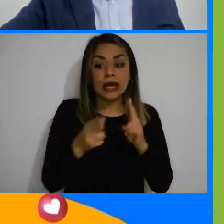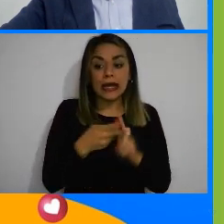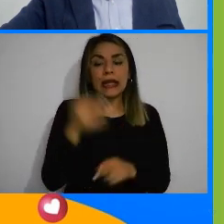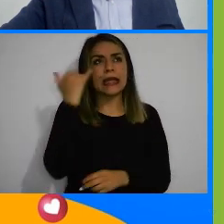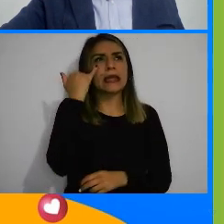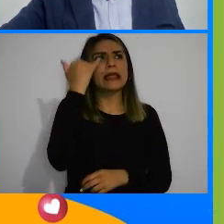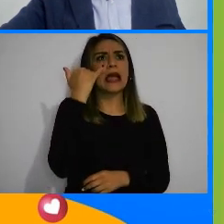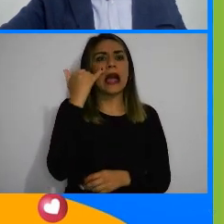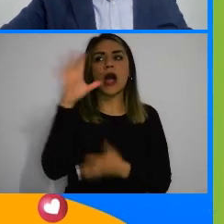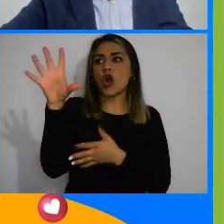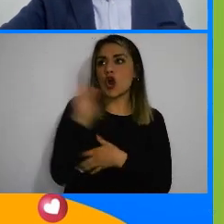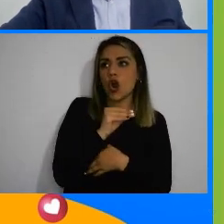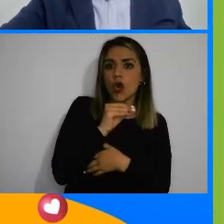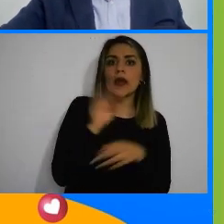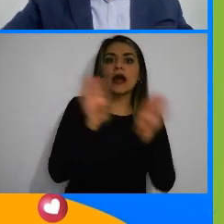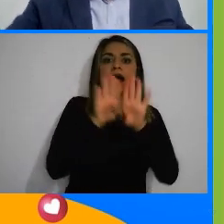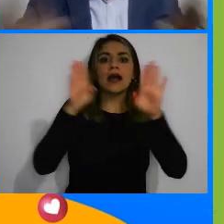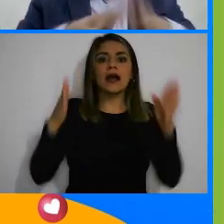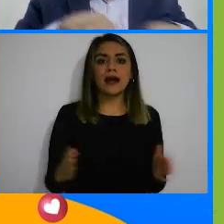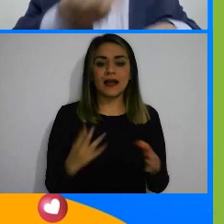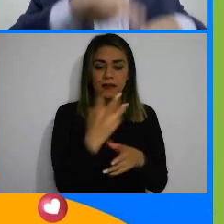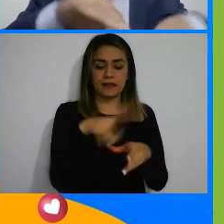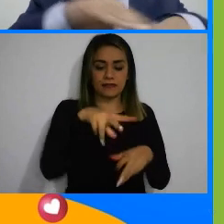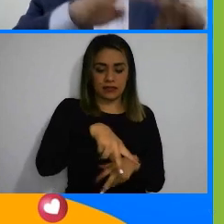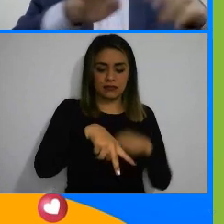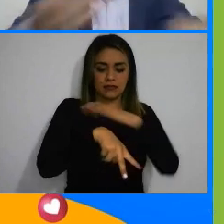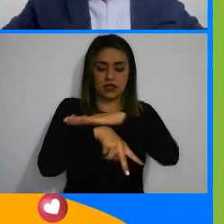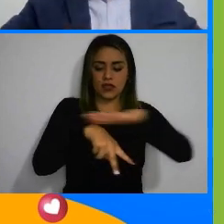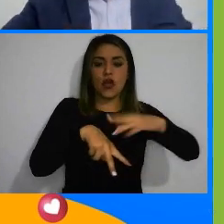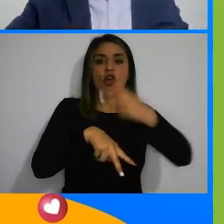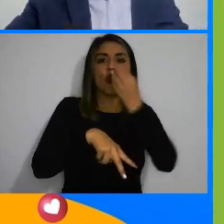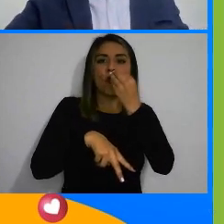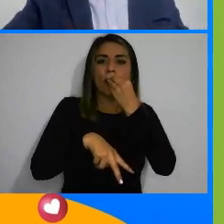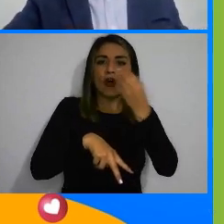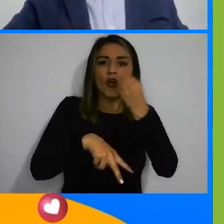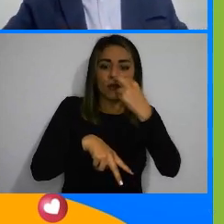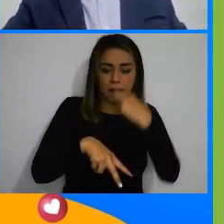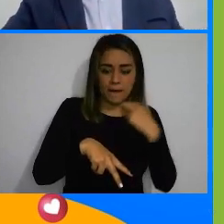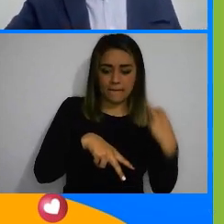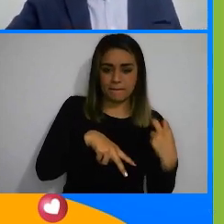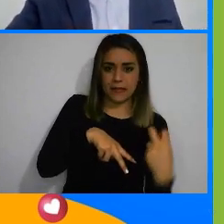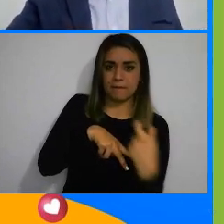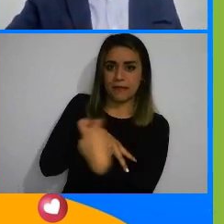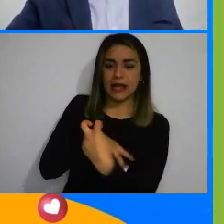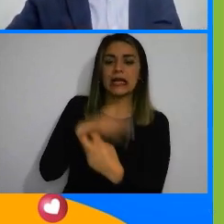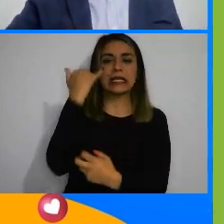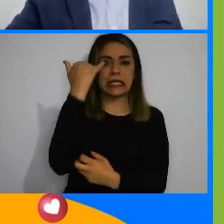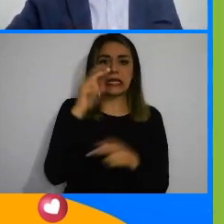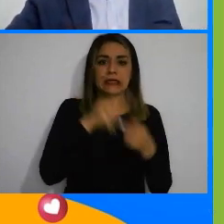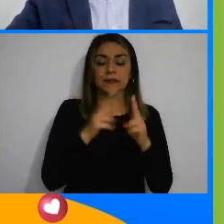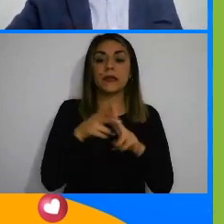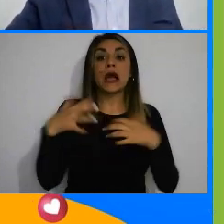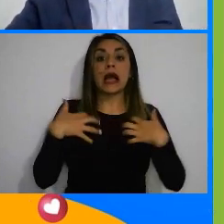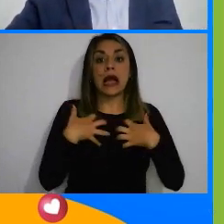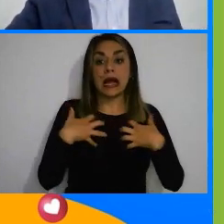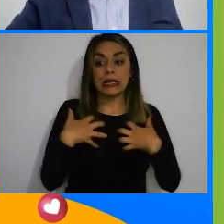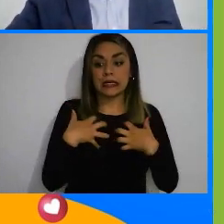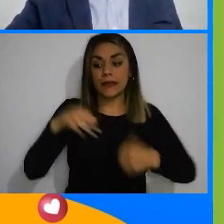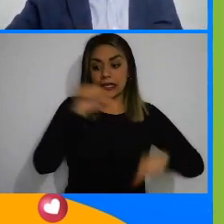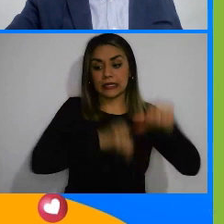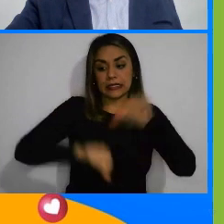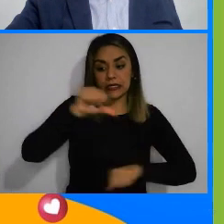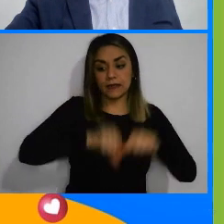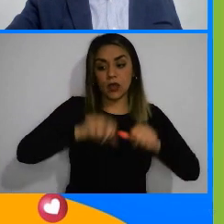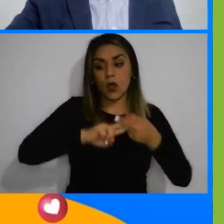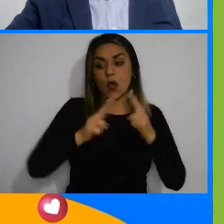hacer los comedores que tienen una pata central, se divide en cuatro, es por eso, para soportar el peso. Un animal típico de la selva húmeda